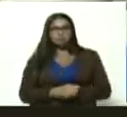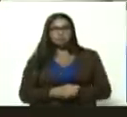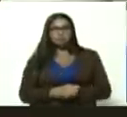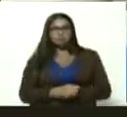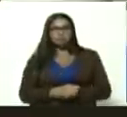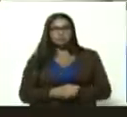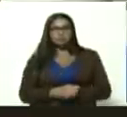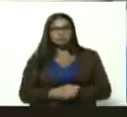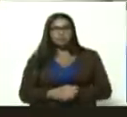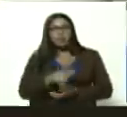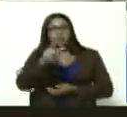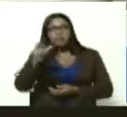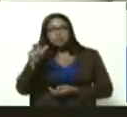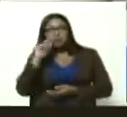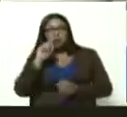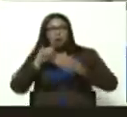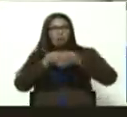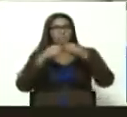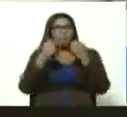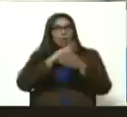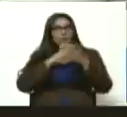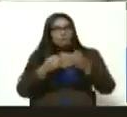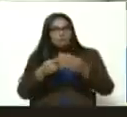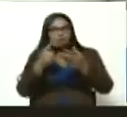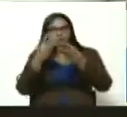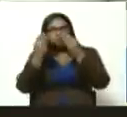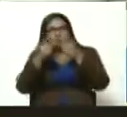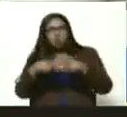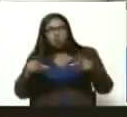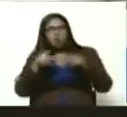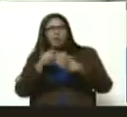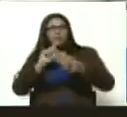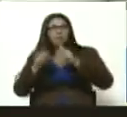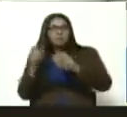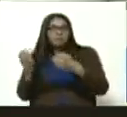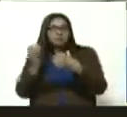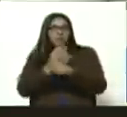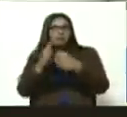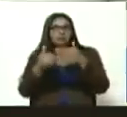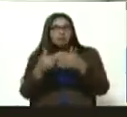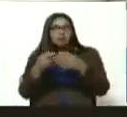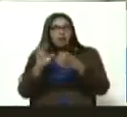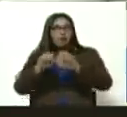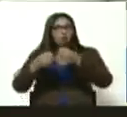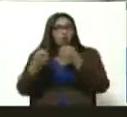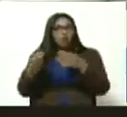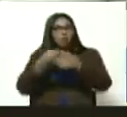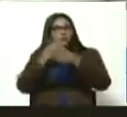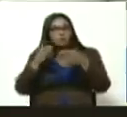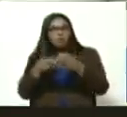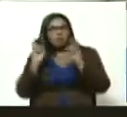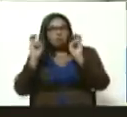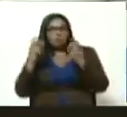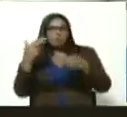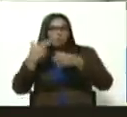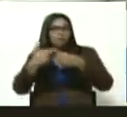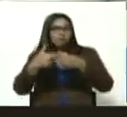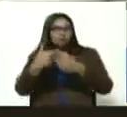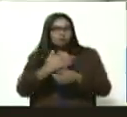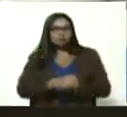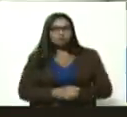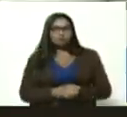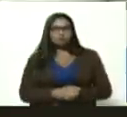la gente ha roto en muchas partes la dependencia y lo ha roto el gobierno la dependencia del tema petrolero